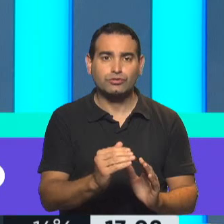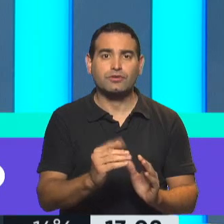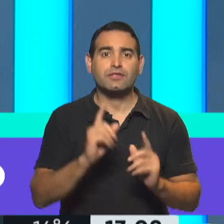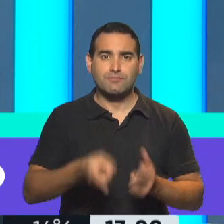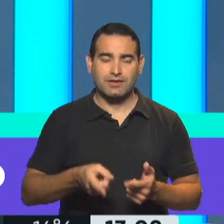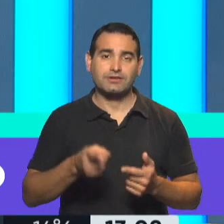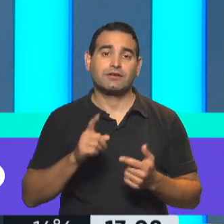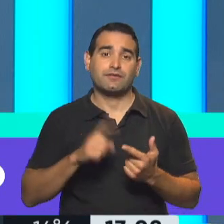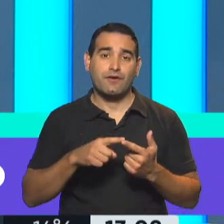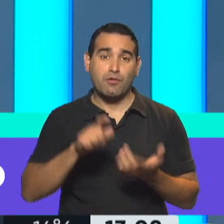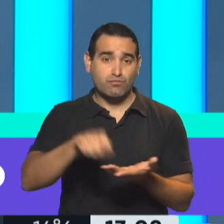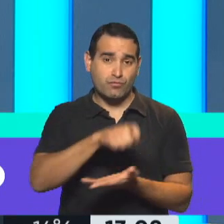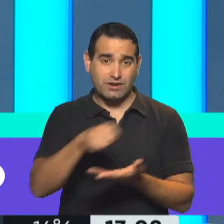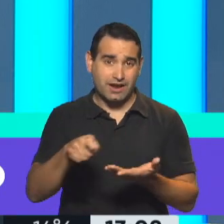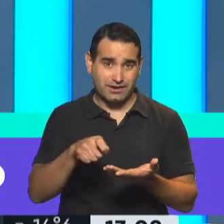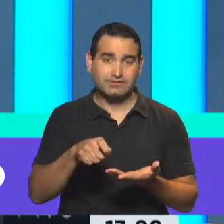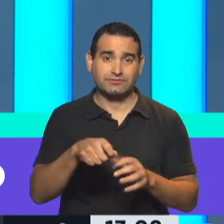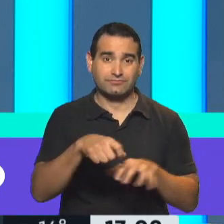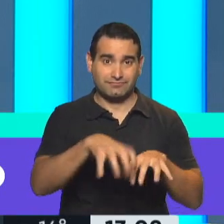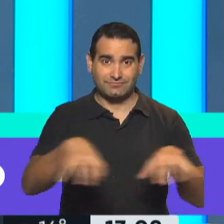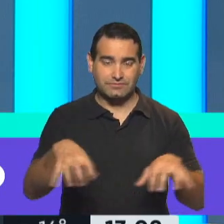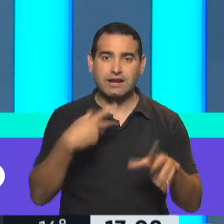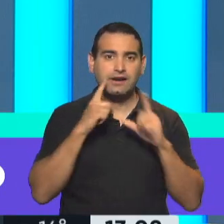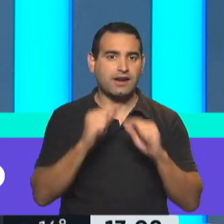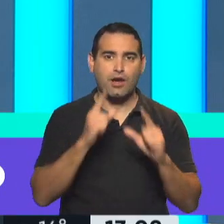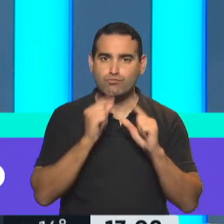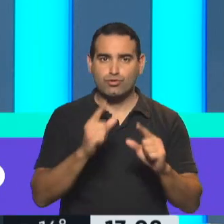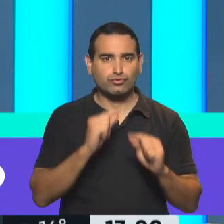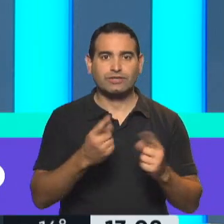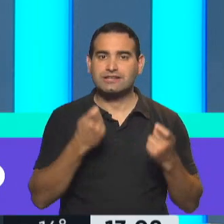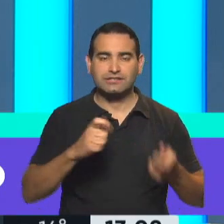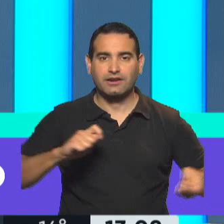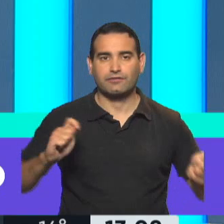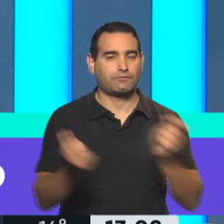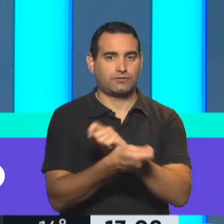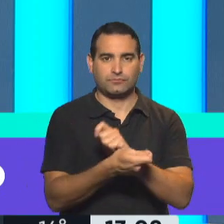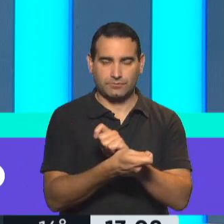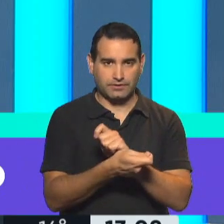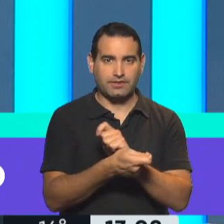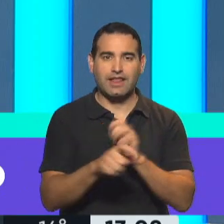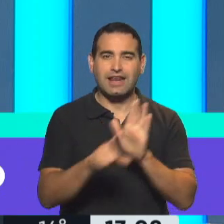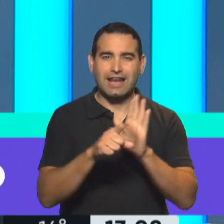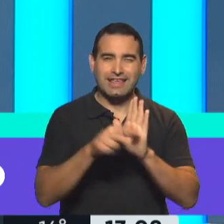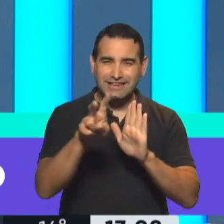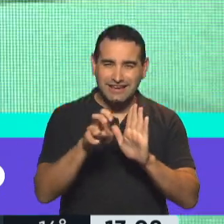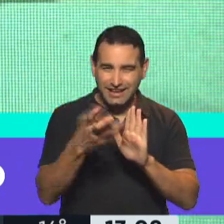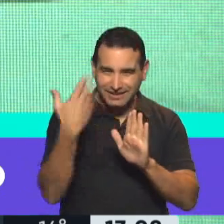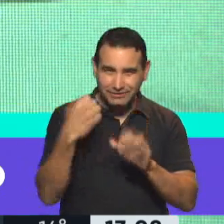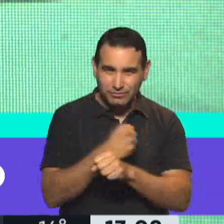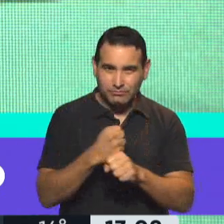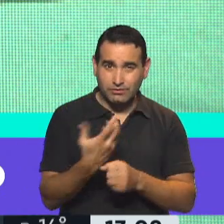las propias inmobiliarias las cámaras inmobiliarias están reclamando ya una reforma de la ley de alquileres que acaba